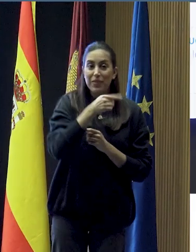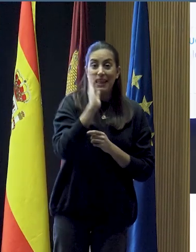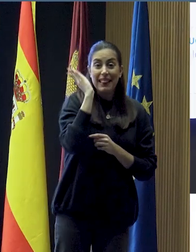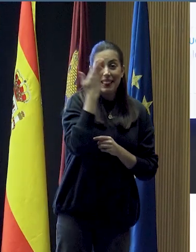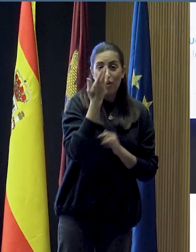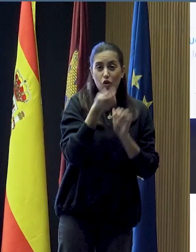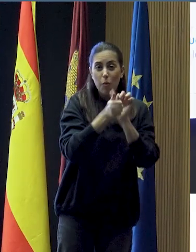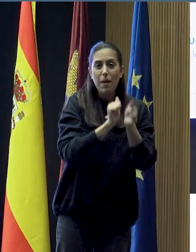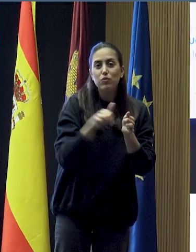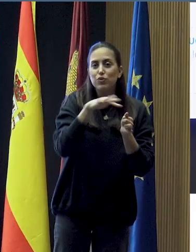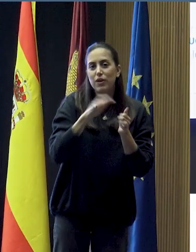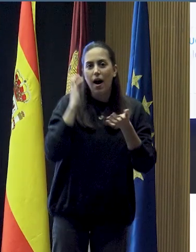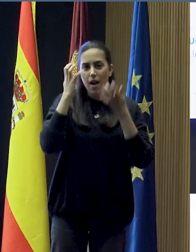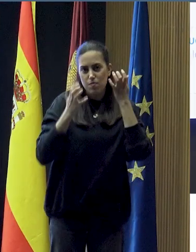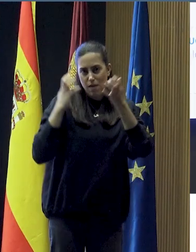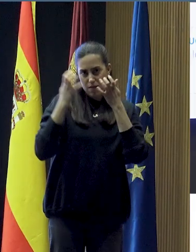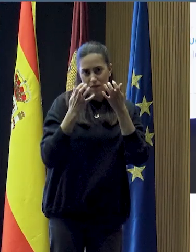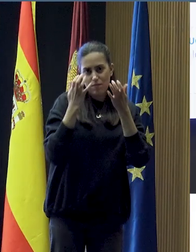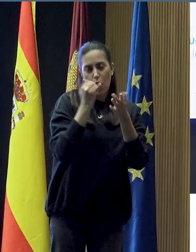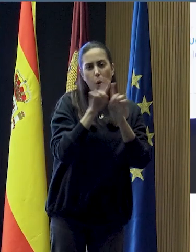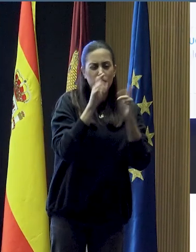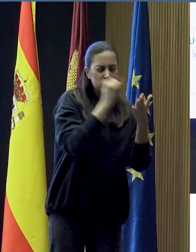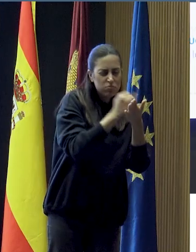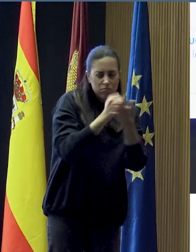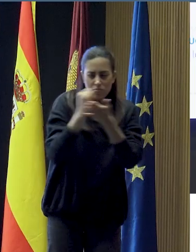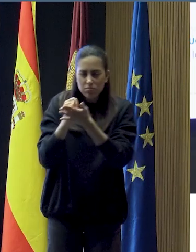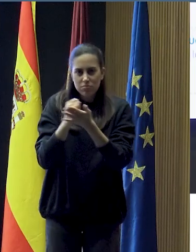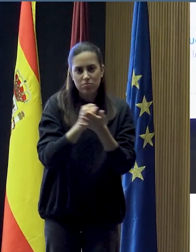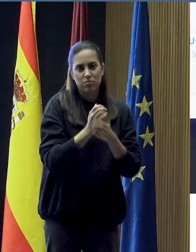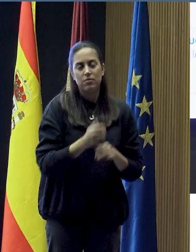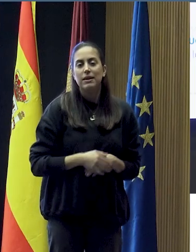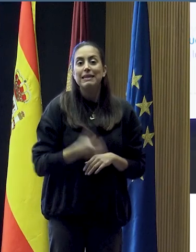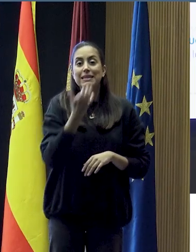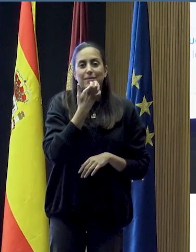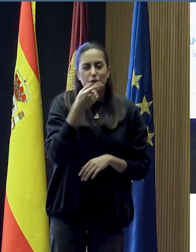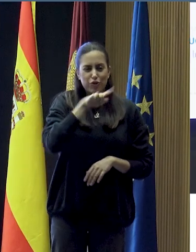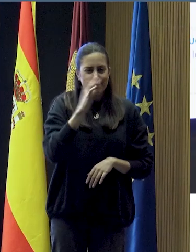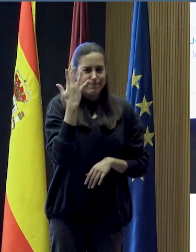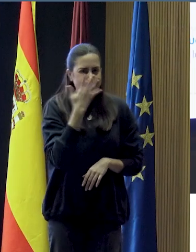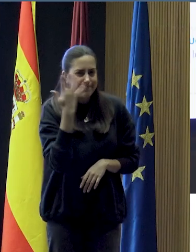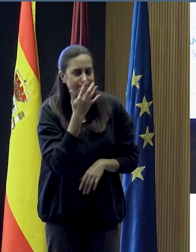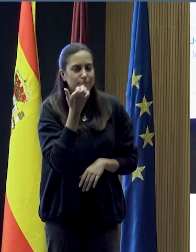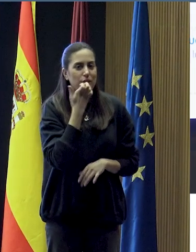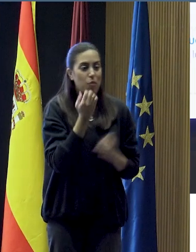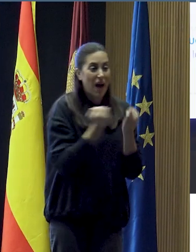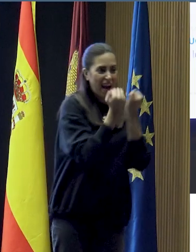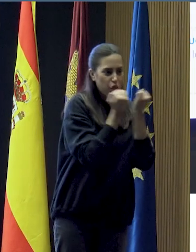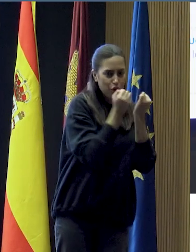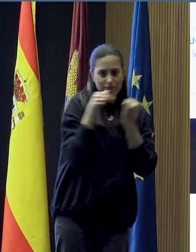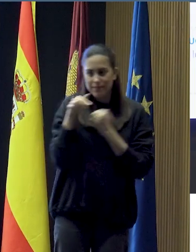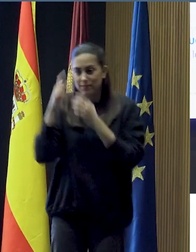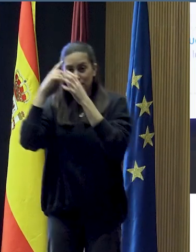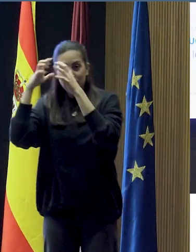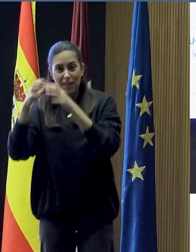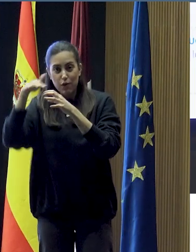daño en animales de experimentación. Si nosotros sospechamos que una región cerebral participa en una acción determinada